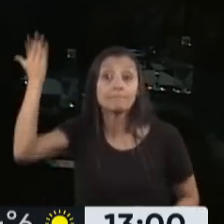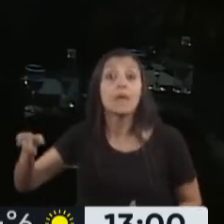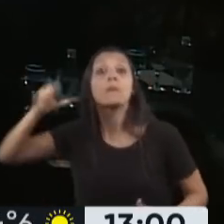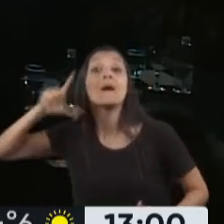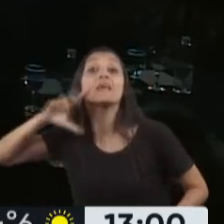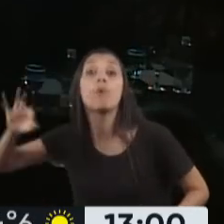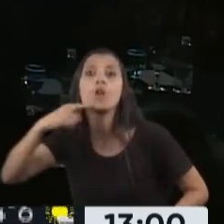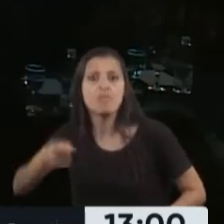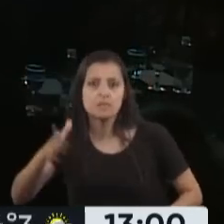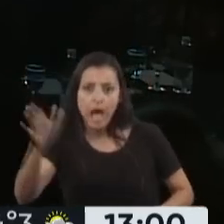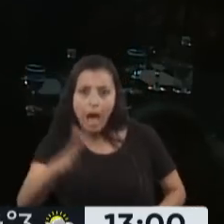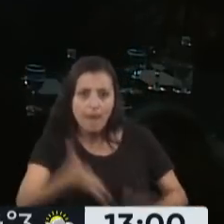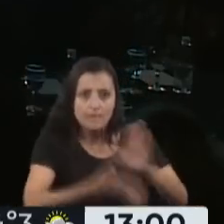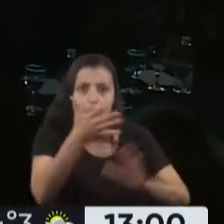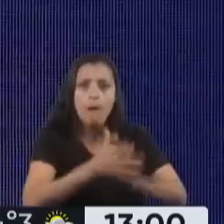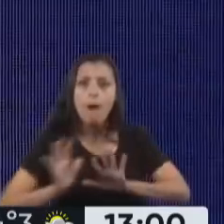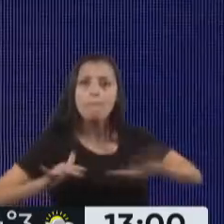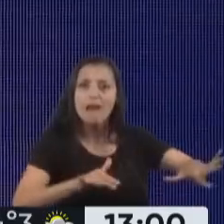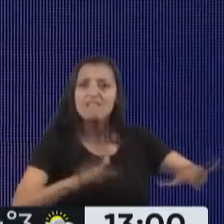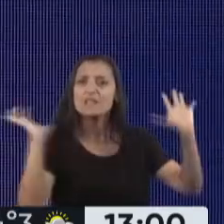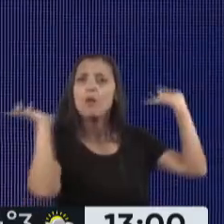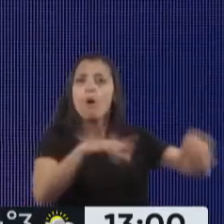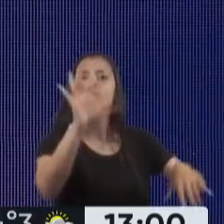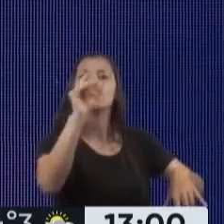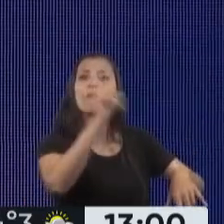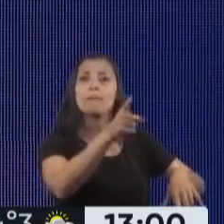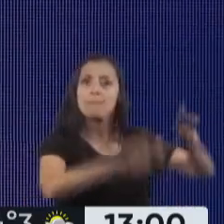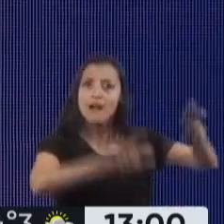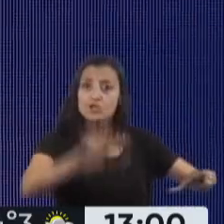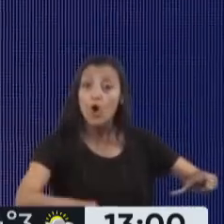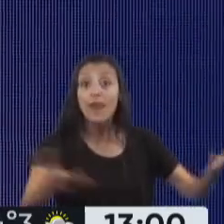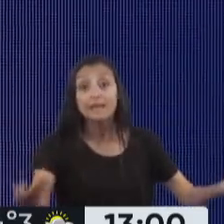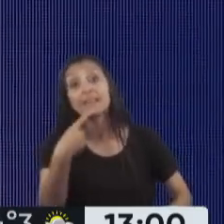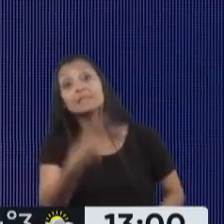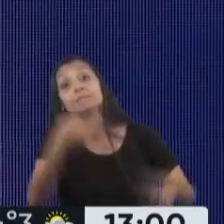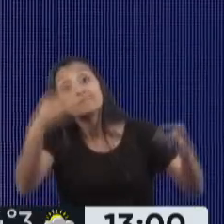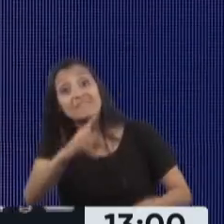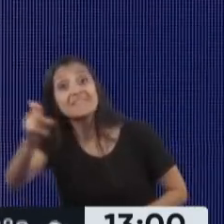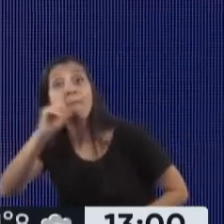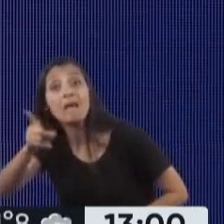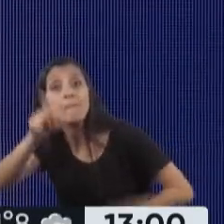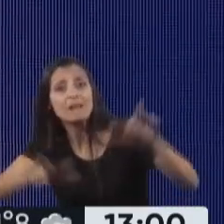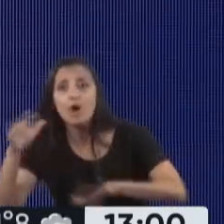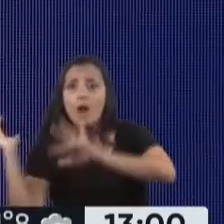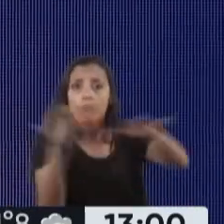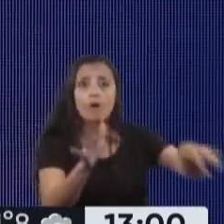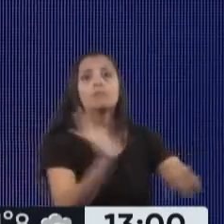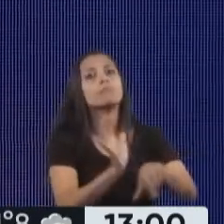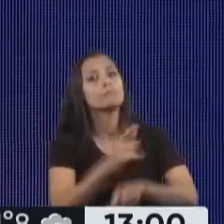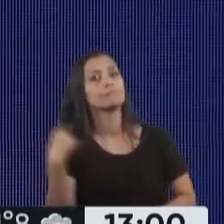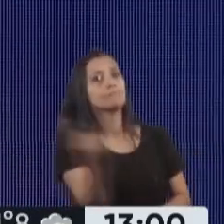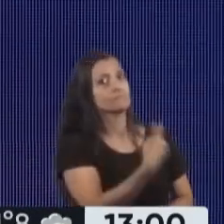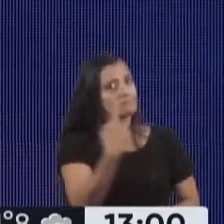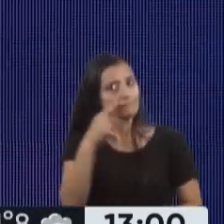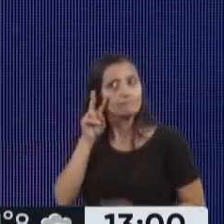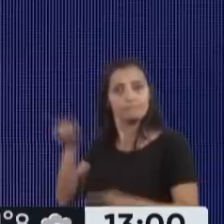amenazaba con una manifestación de 50.000 e internamente decía que iba a ser 100.000, entonces así se mostraba,